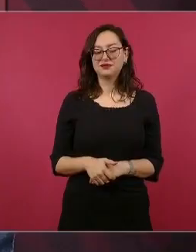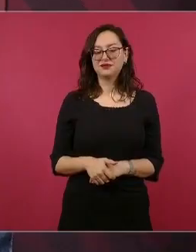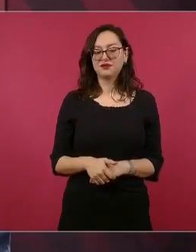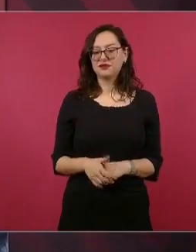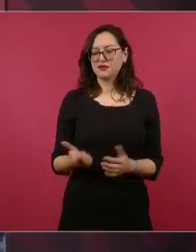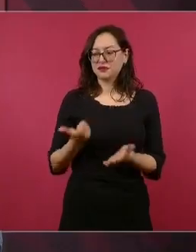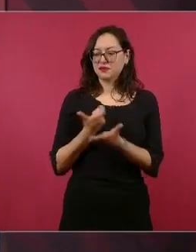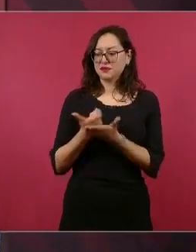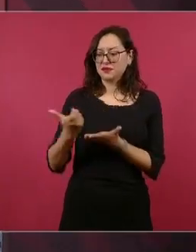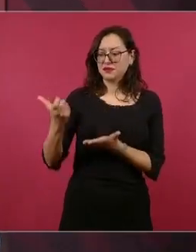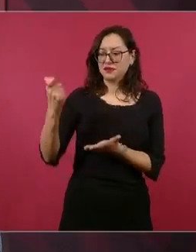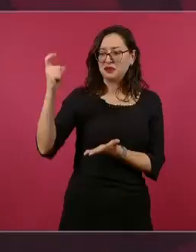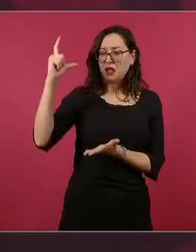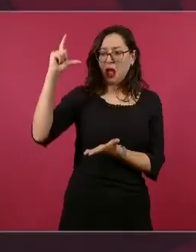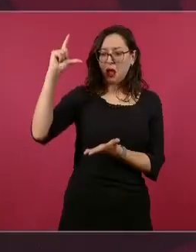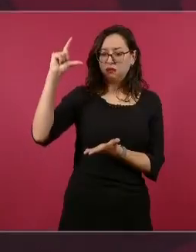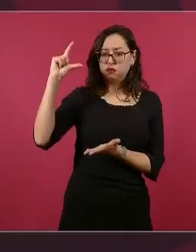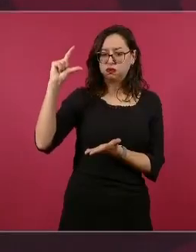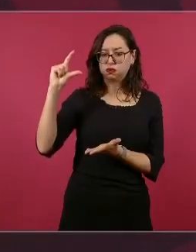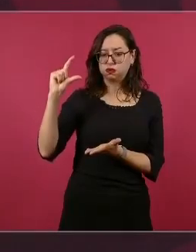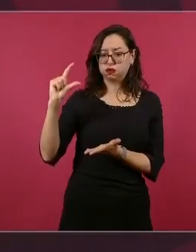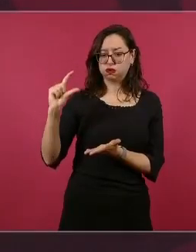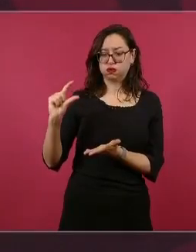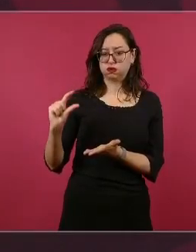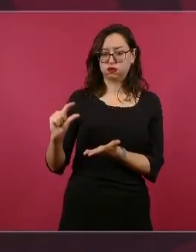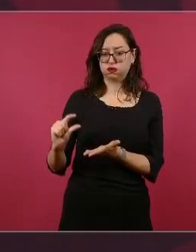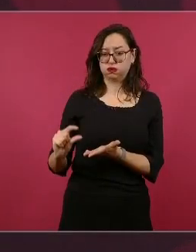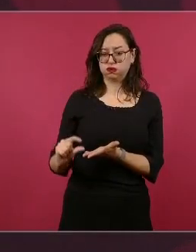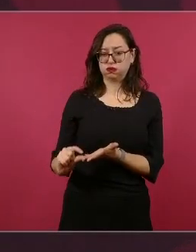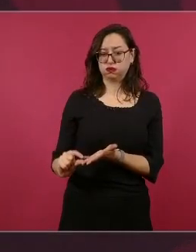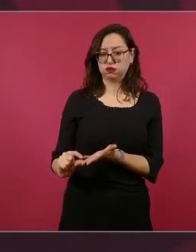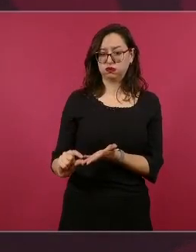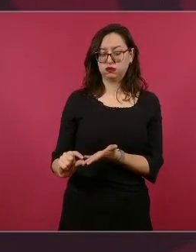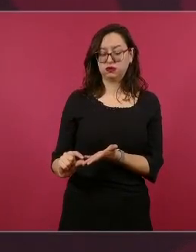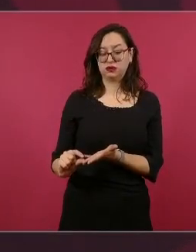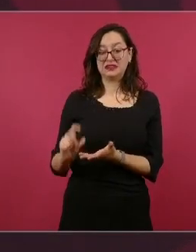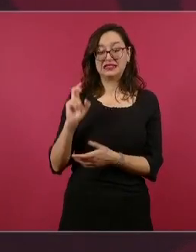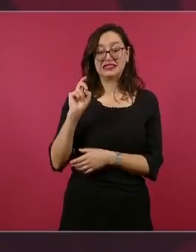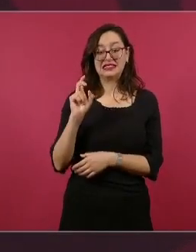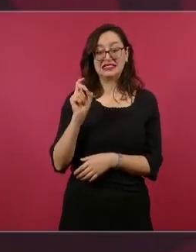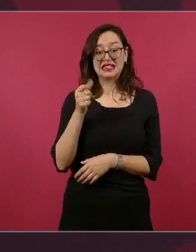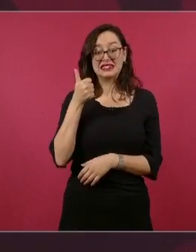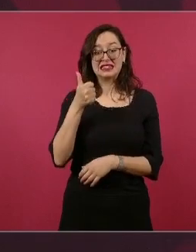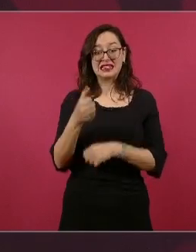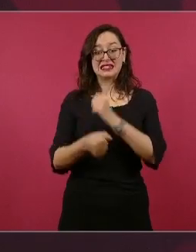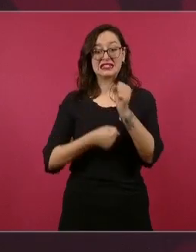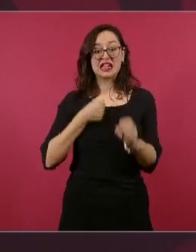reducir al mínimo los salarios 36 años